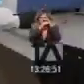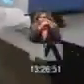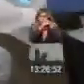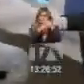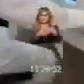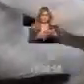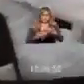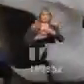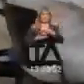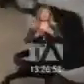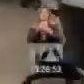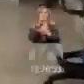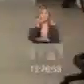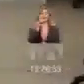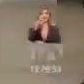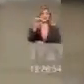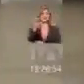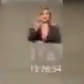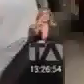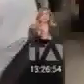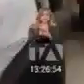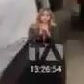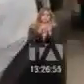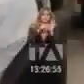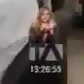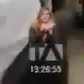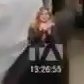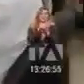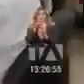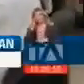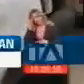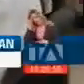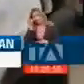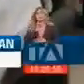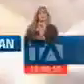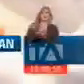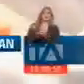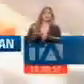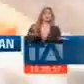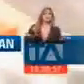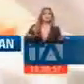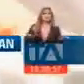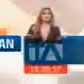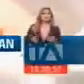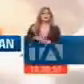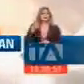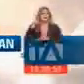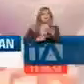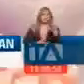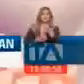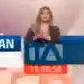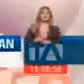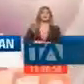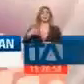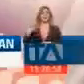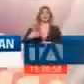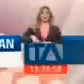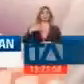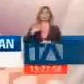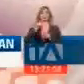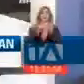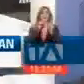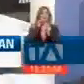PCR nos den un resultado negativo cuando en realidad estamos contagiados. Eso es lo que pudo haber pasado con casi la